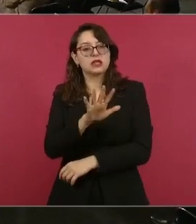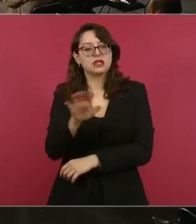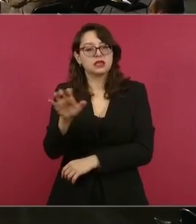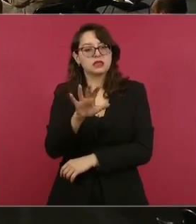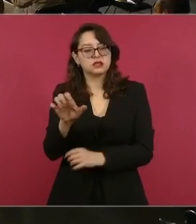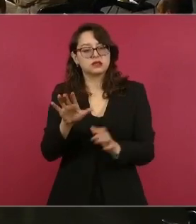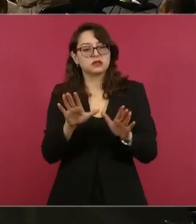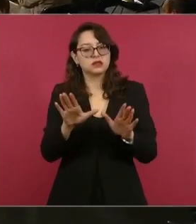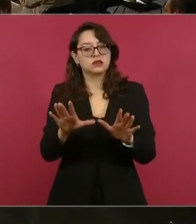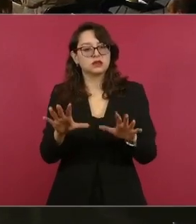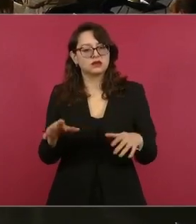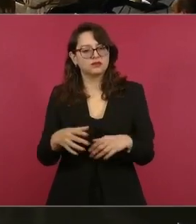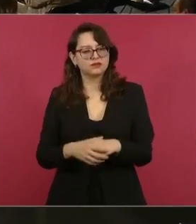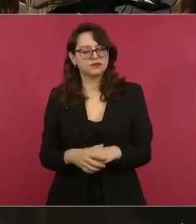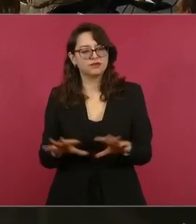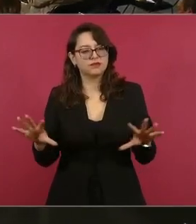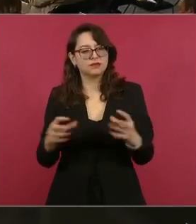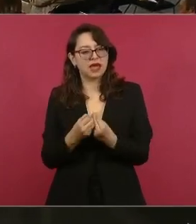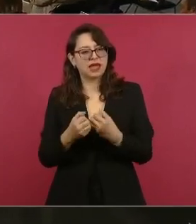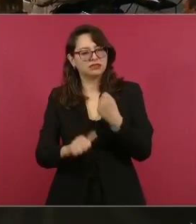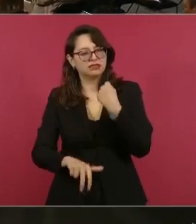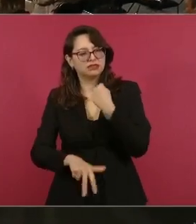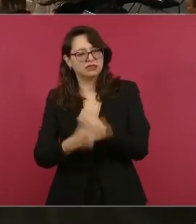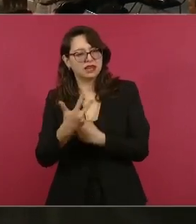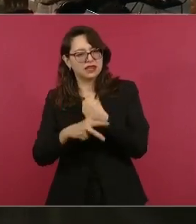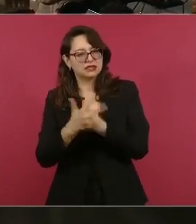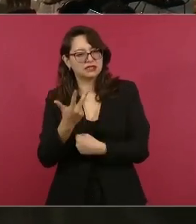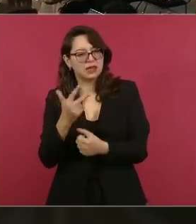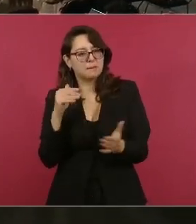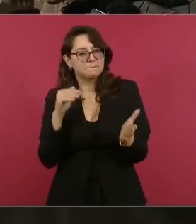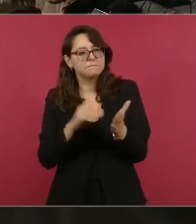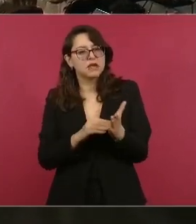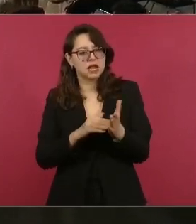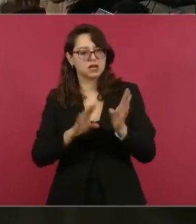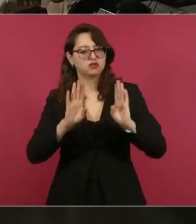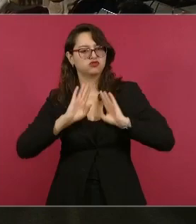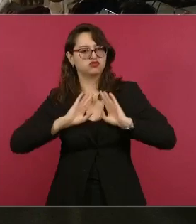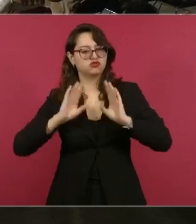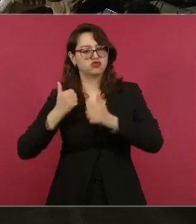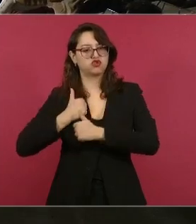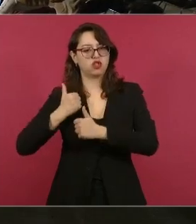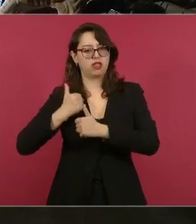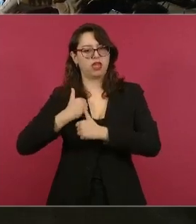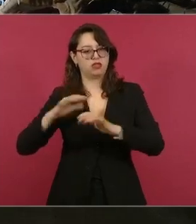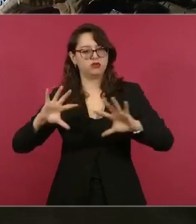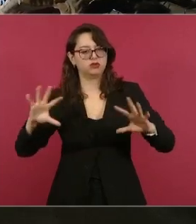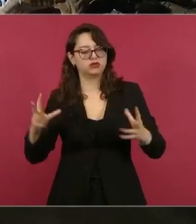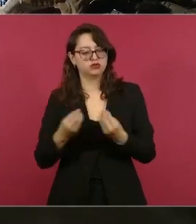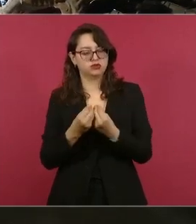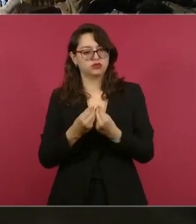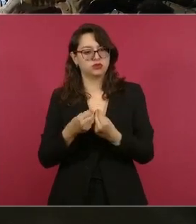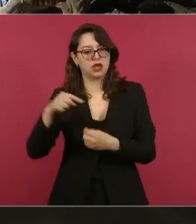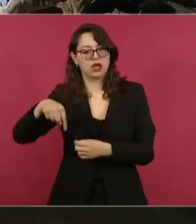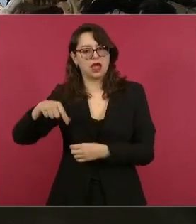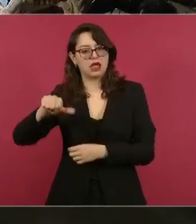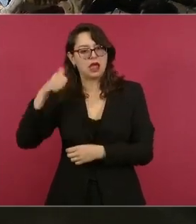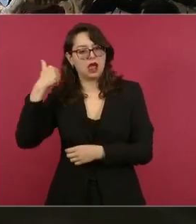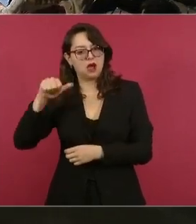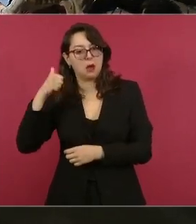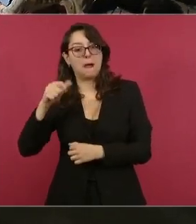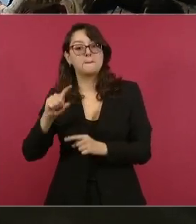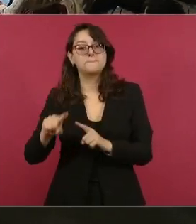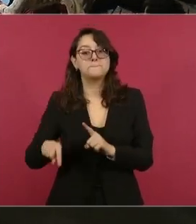Aérea, 13,700 en total, señor presidente, aquí en Acapulco, más 300 elementos